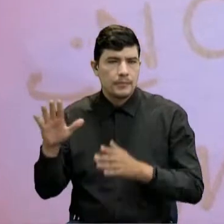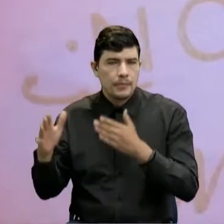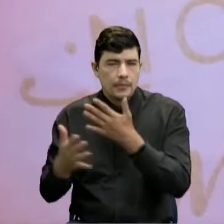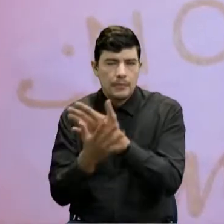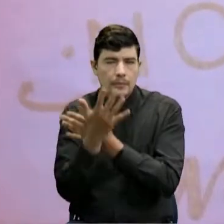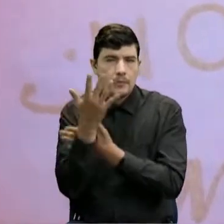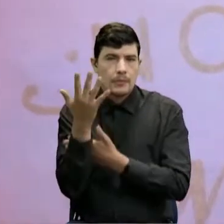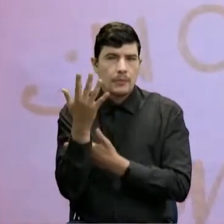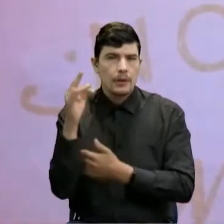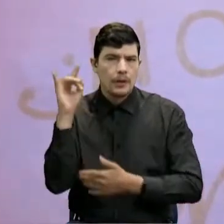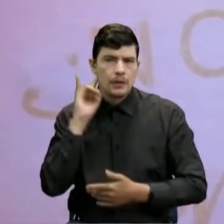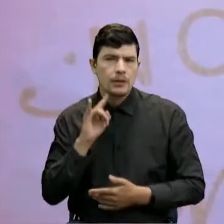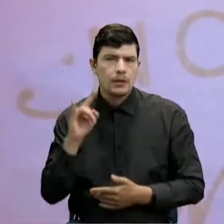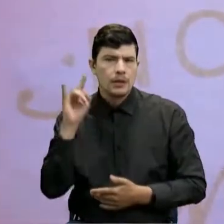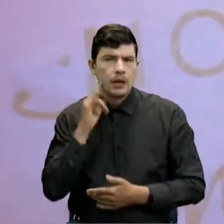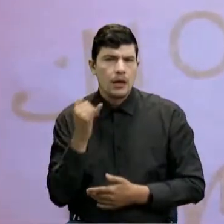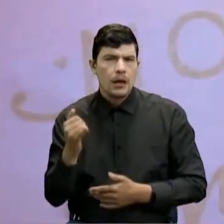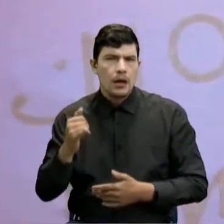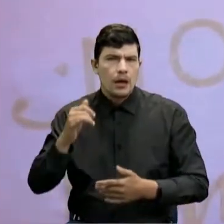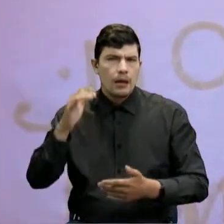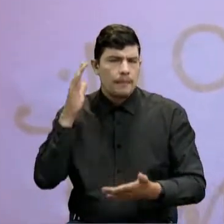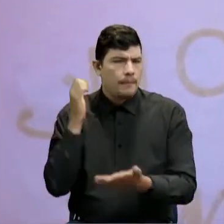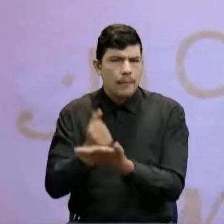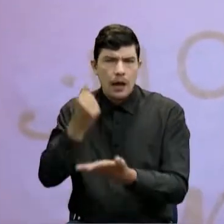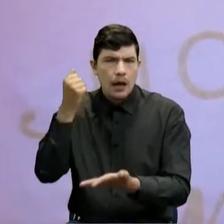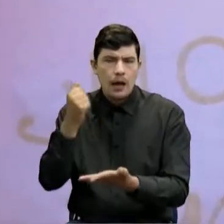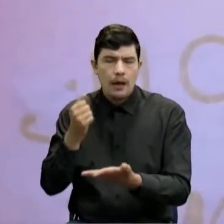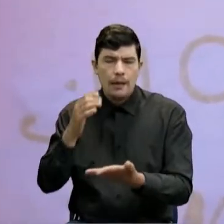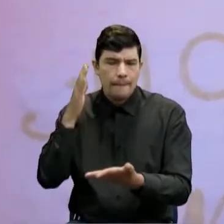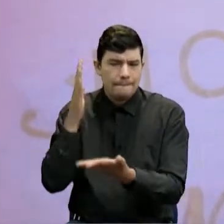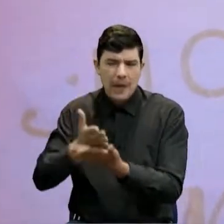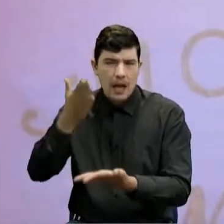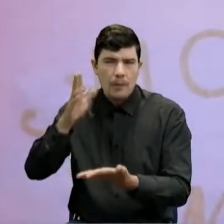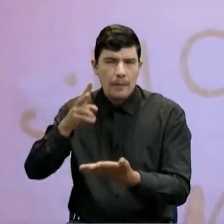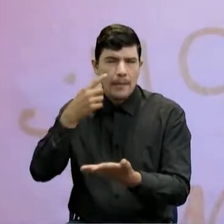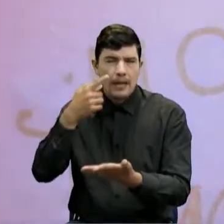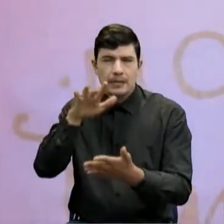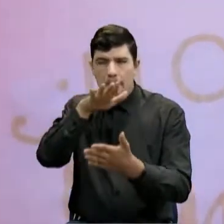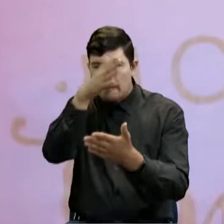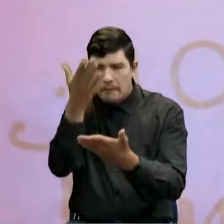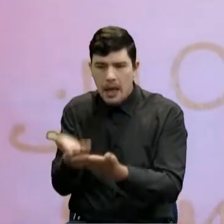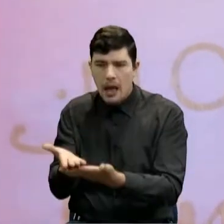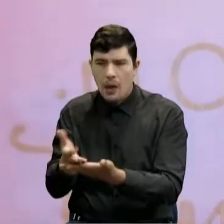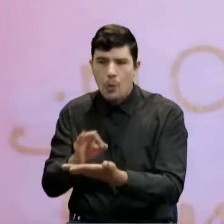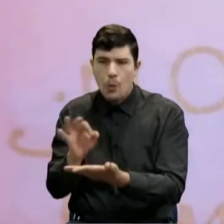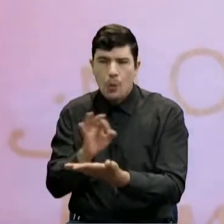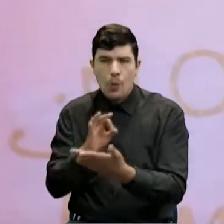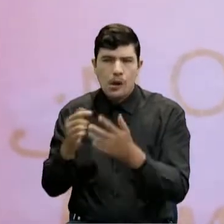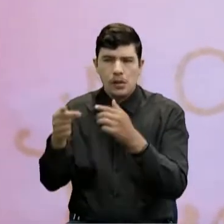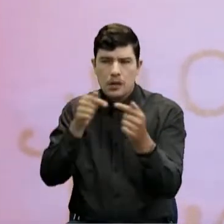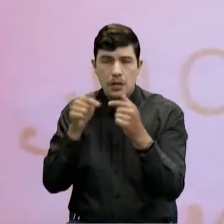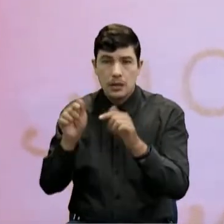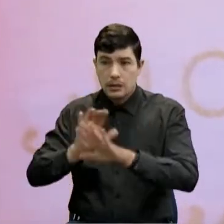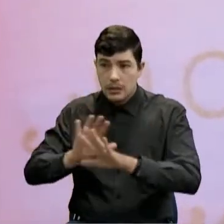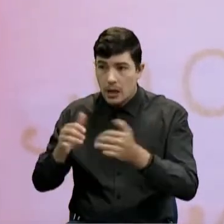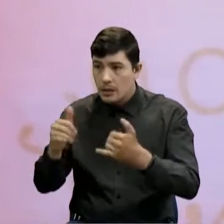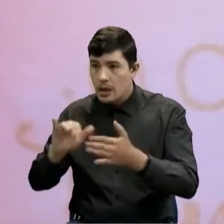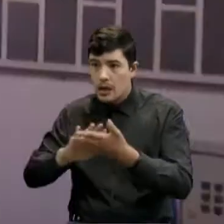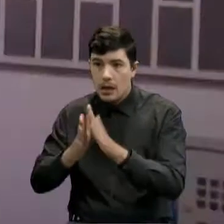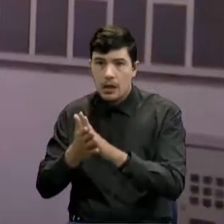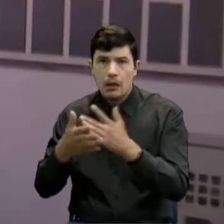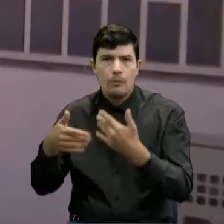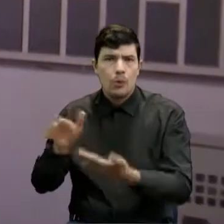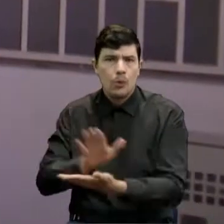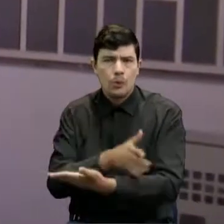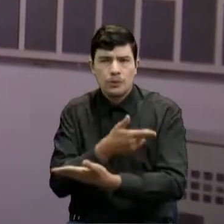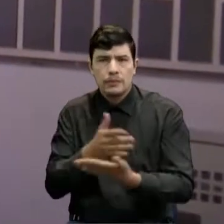escuchamos un estruendo y discusiones. Y a lo que ya pasó eso, pusieron música